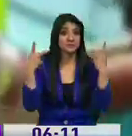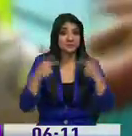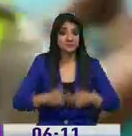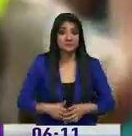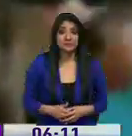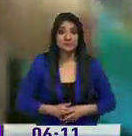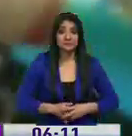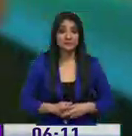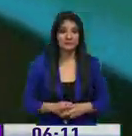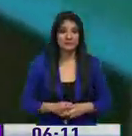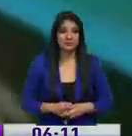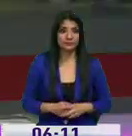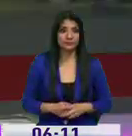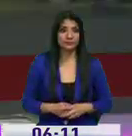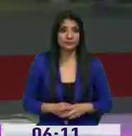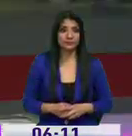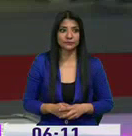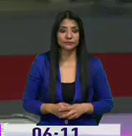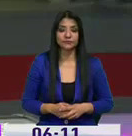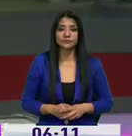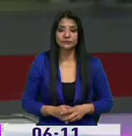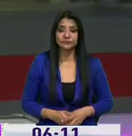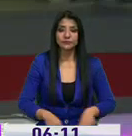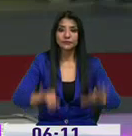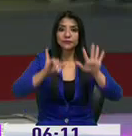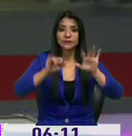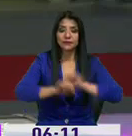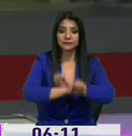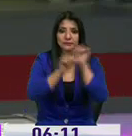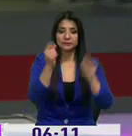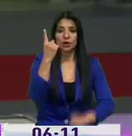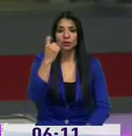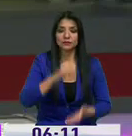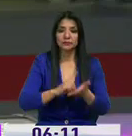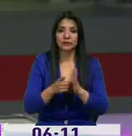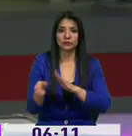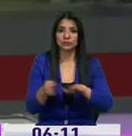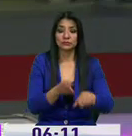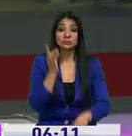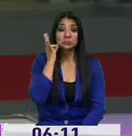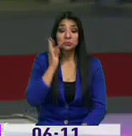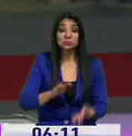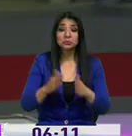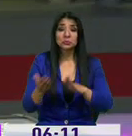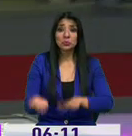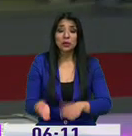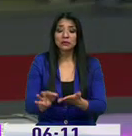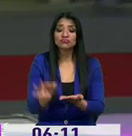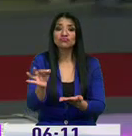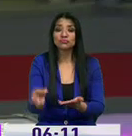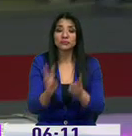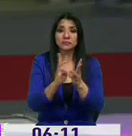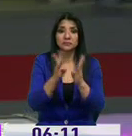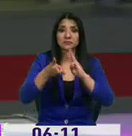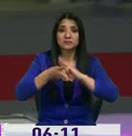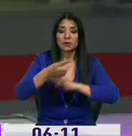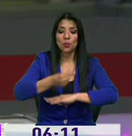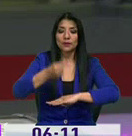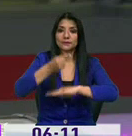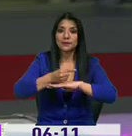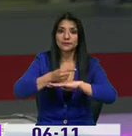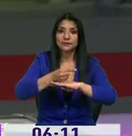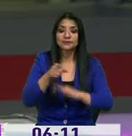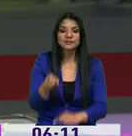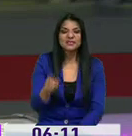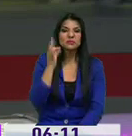y bancas amén 6 de la mañana y 11 minutos asesinan a una mujer esto pasó en canto milagros ayer a provincia del guayas la